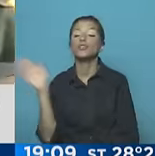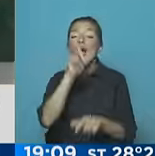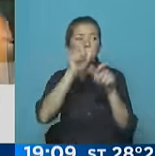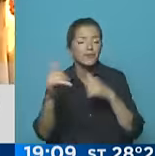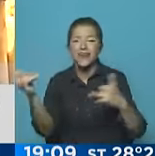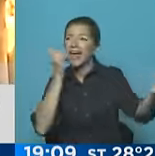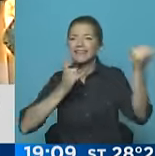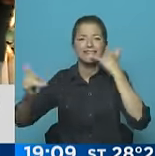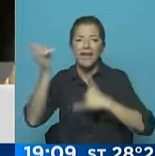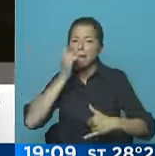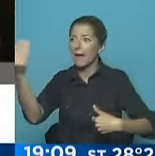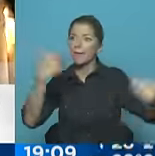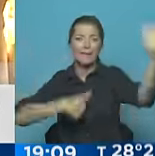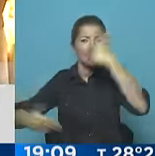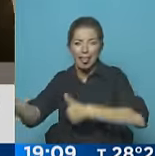cesar, vienen.